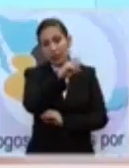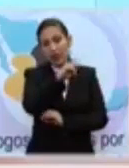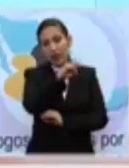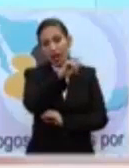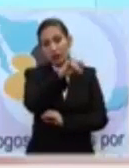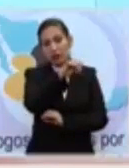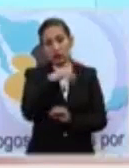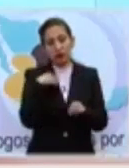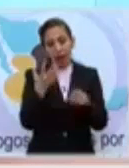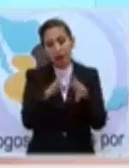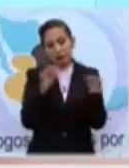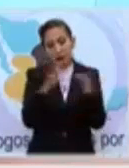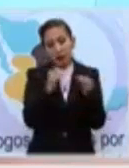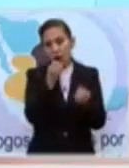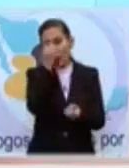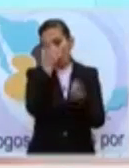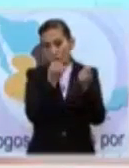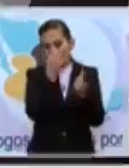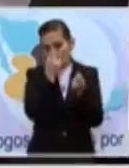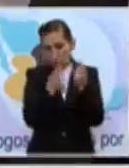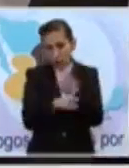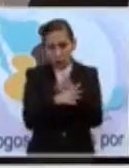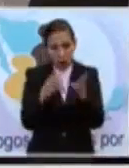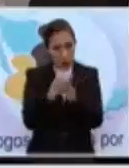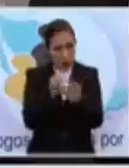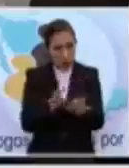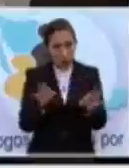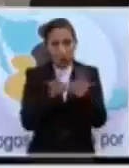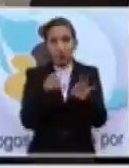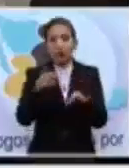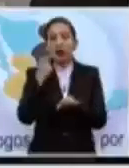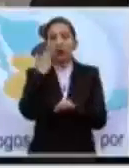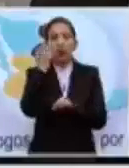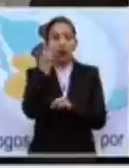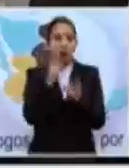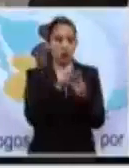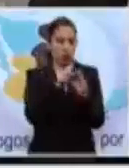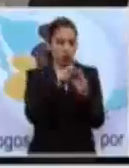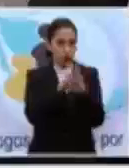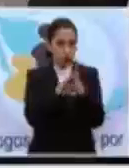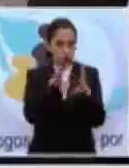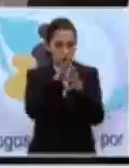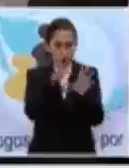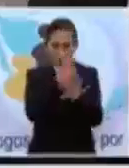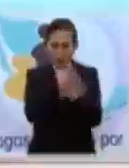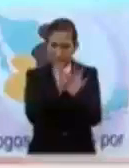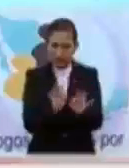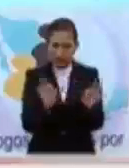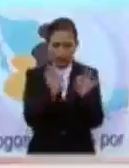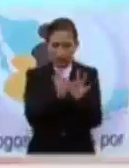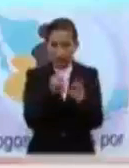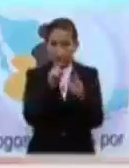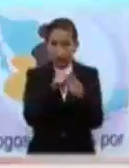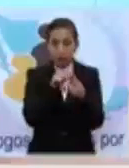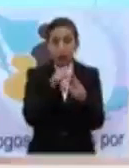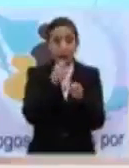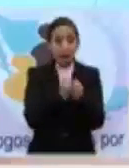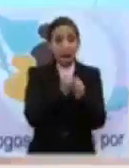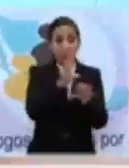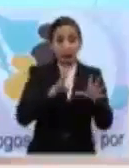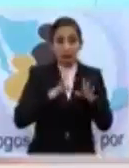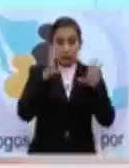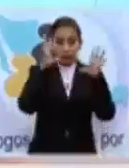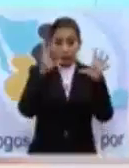dio algunos datos muy contundentes, pero quisiera resaltar dos datos que son, primero, que según la información